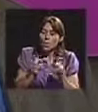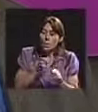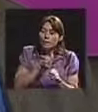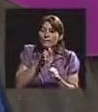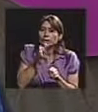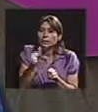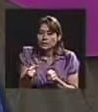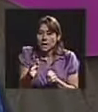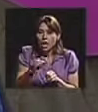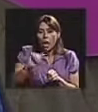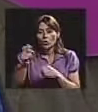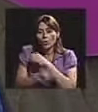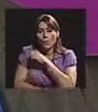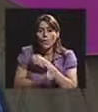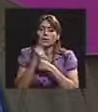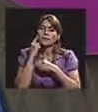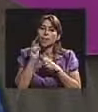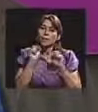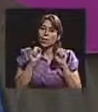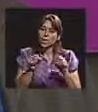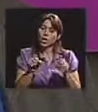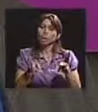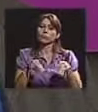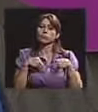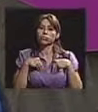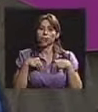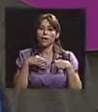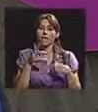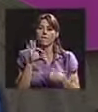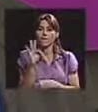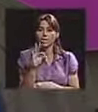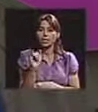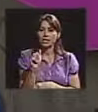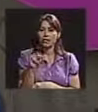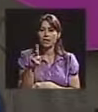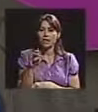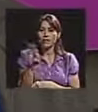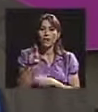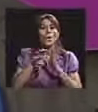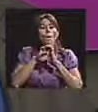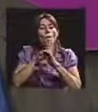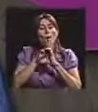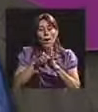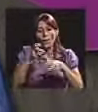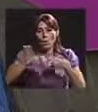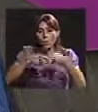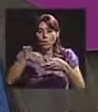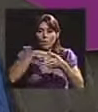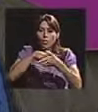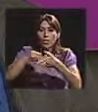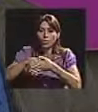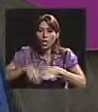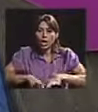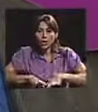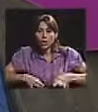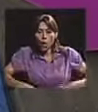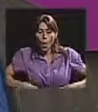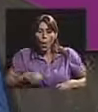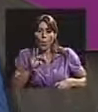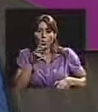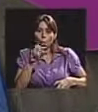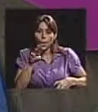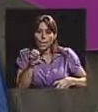vitro en otros países tiene que ver con problemas en las trompas, obstrucción de trompas, por ejemplo. Hay unidades de